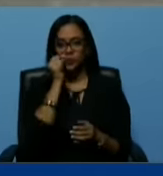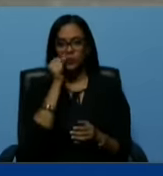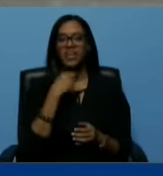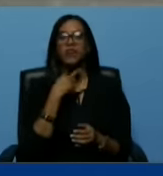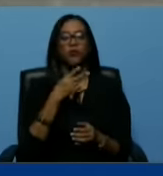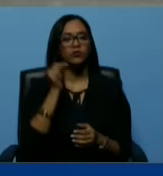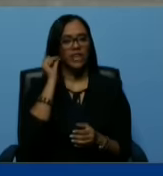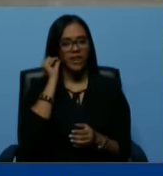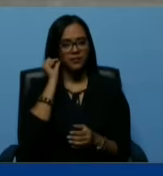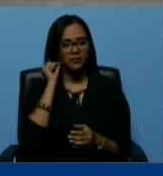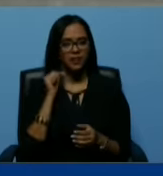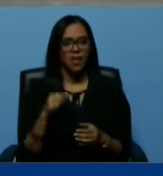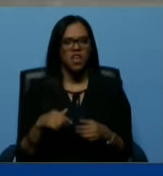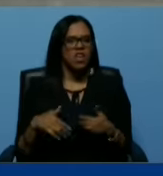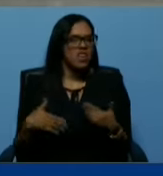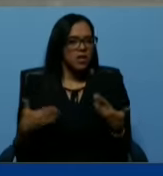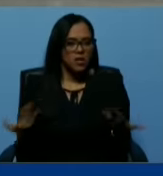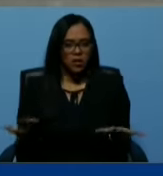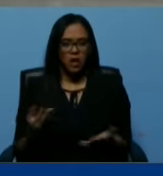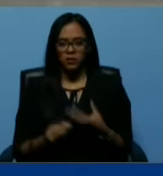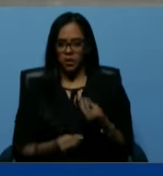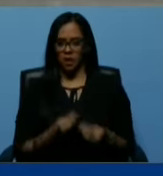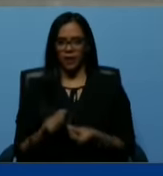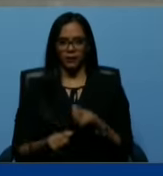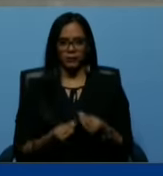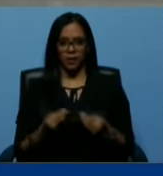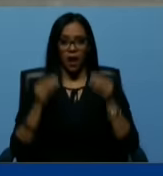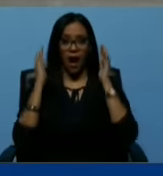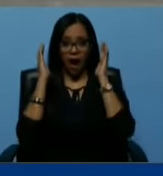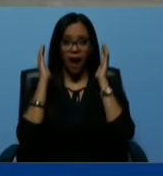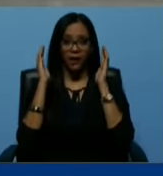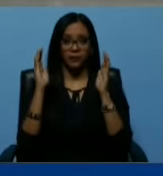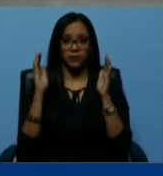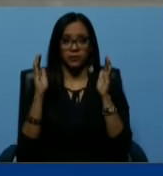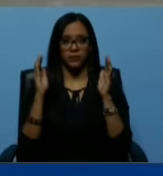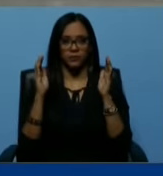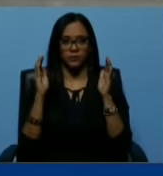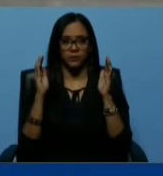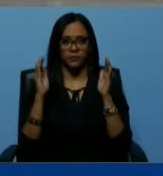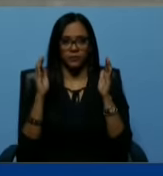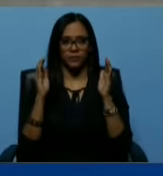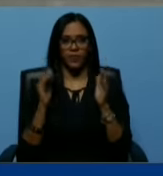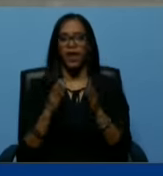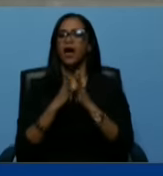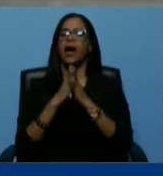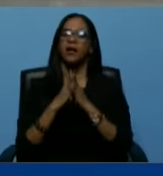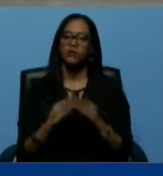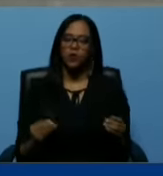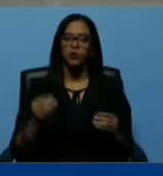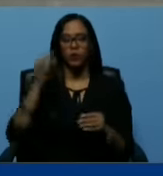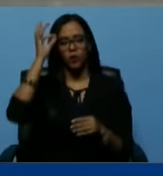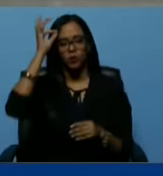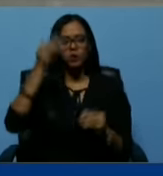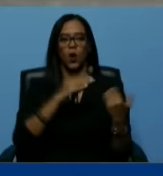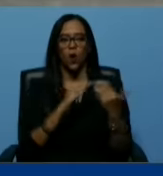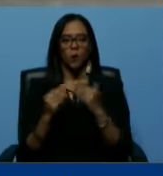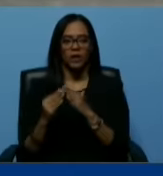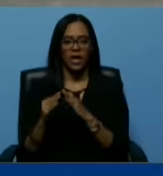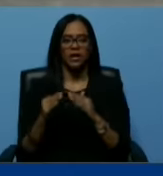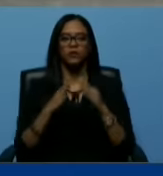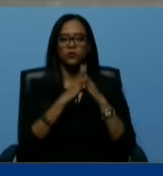¿Y qué es lo que se va a hacer? Atención a todos los consejos comunales, todos los circuitos